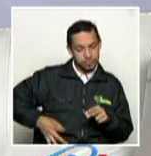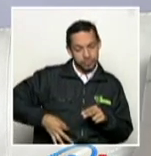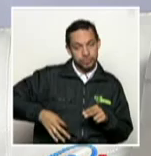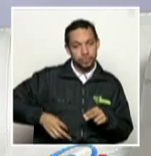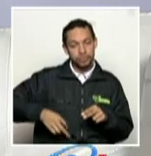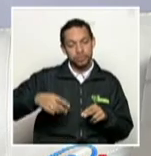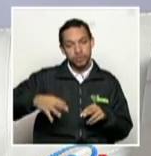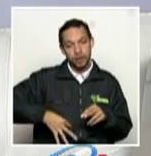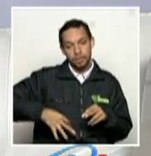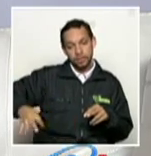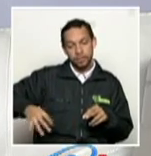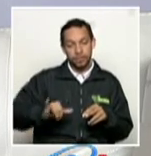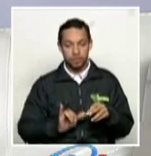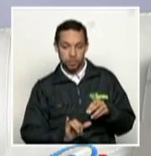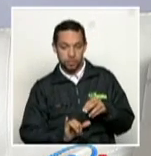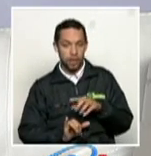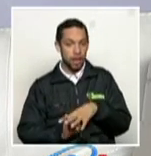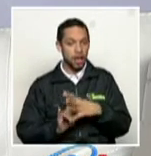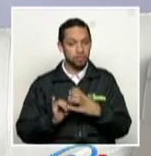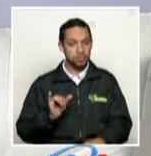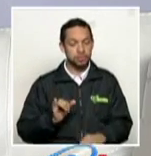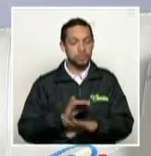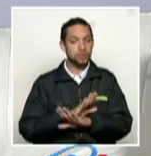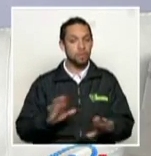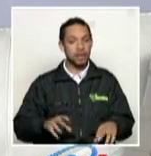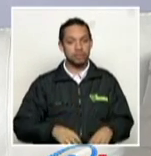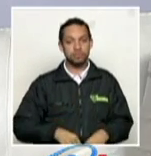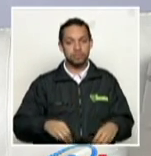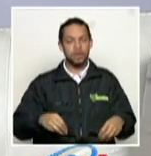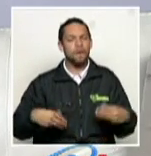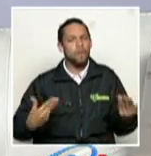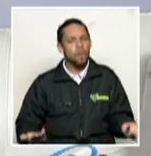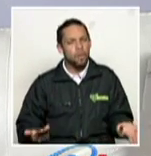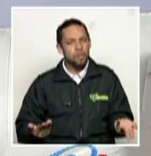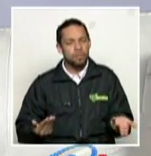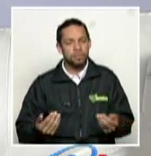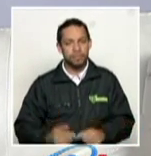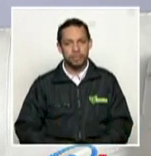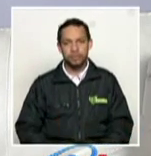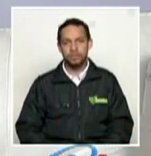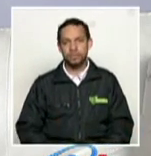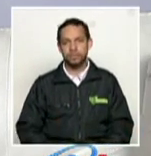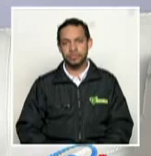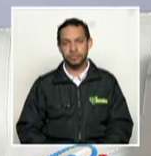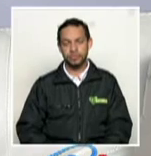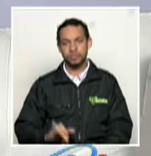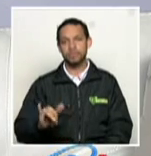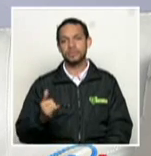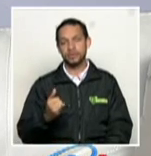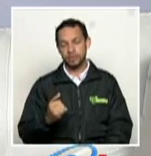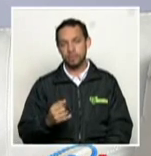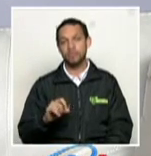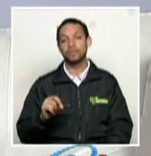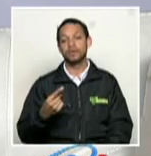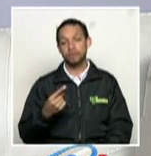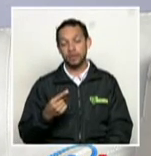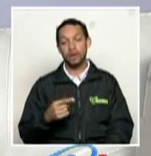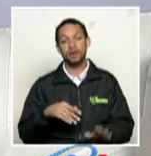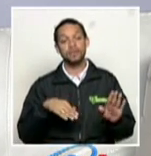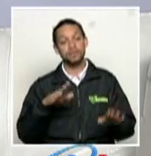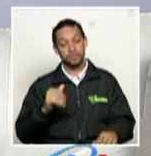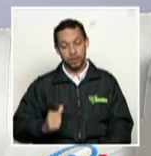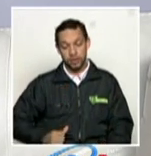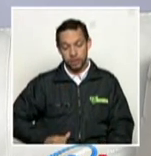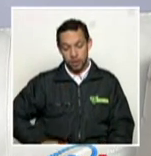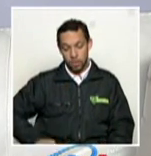que no tengo la matriz ni tengo la vesícula, doctor, que Dios lo bendiga? A usted, gracias. Lo primero, sí, es muy triste que a uno lo